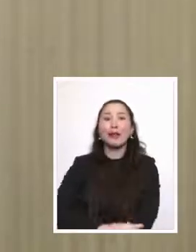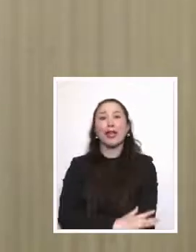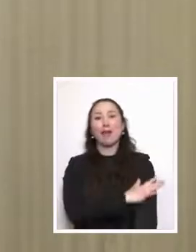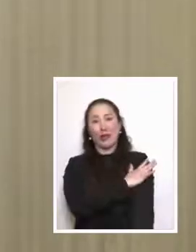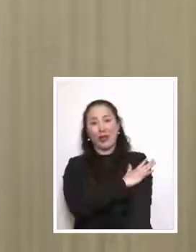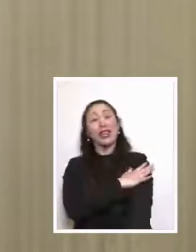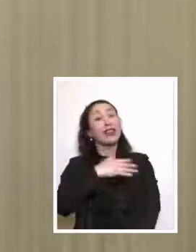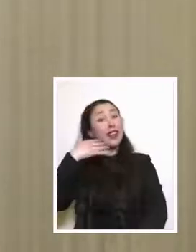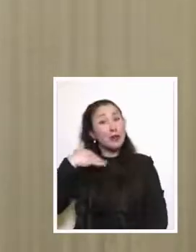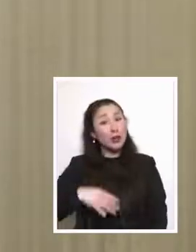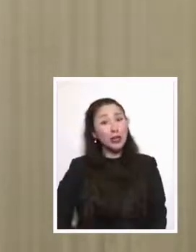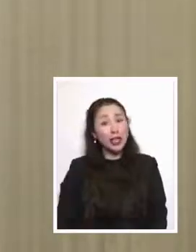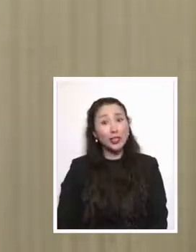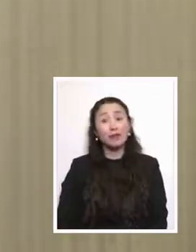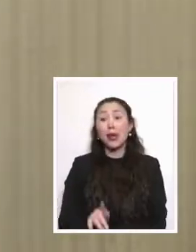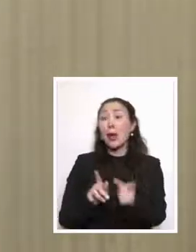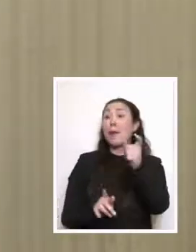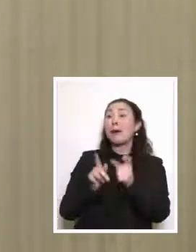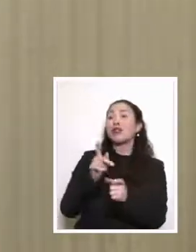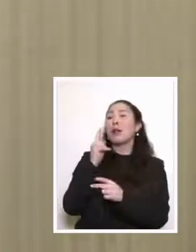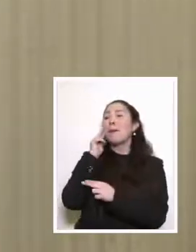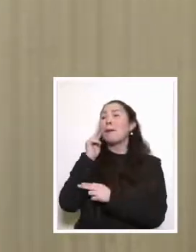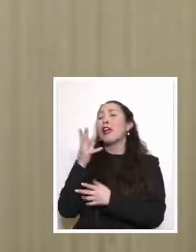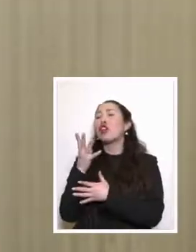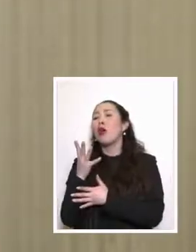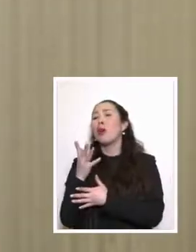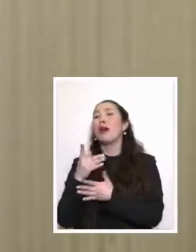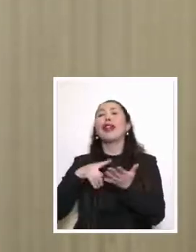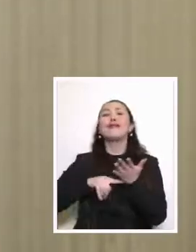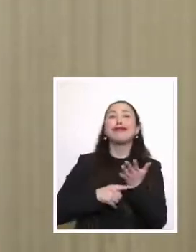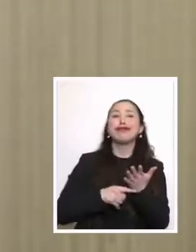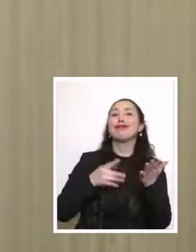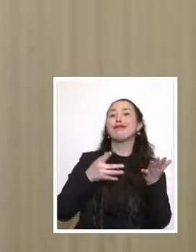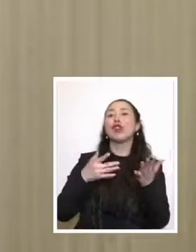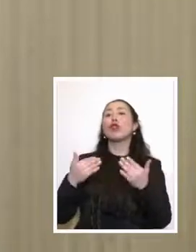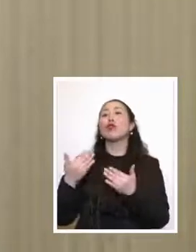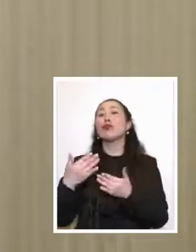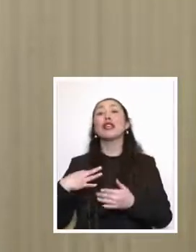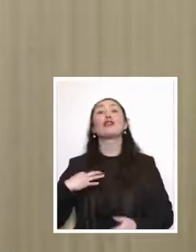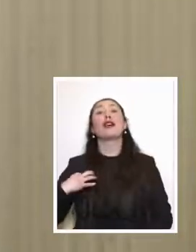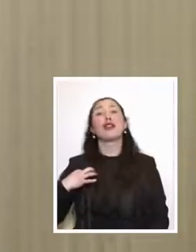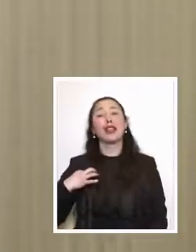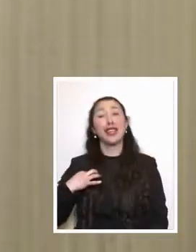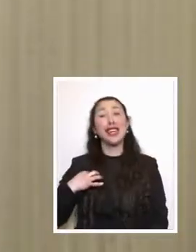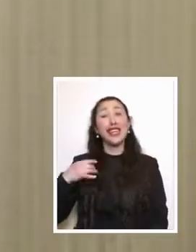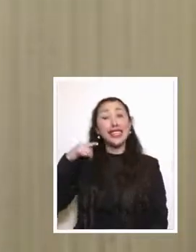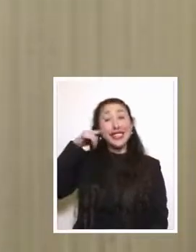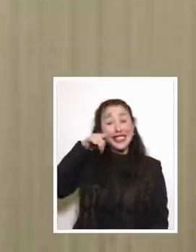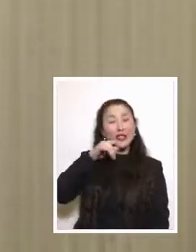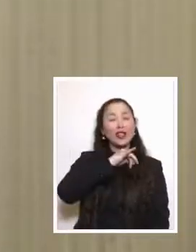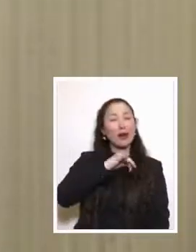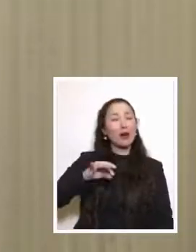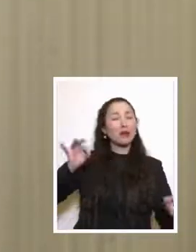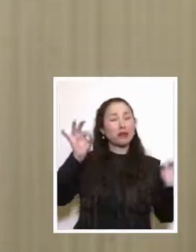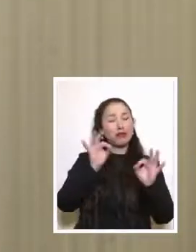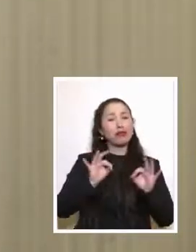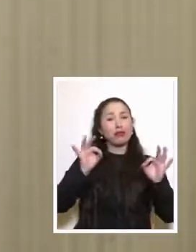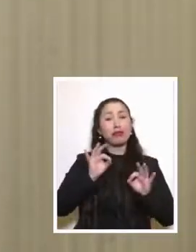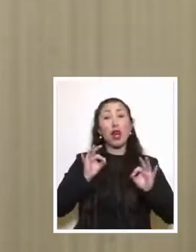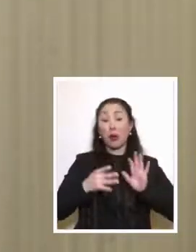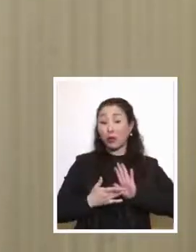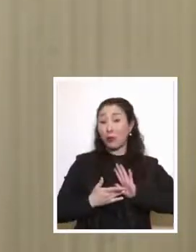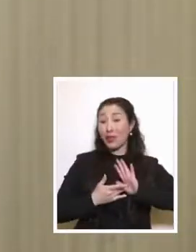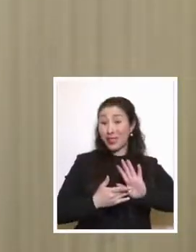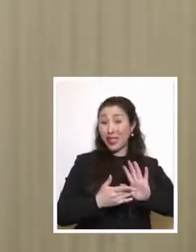decía, la cuestión de la educación en sostenibilidad, en ciudadanía. Y eso lo veremos más en detalle cuando presentemos el reporte que